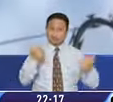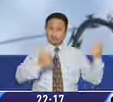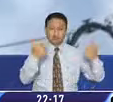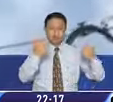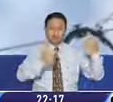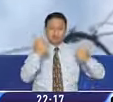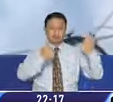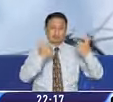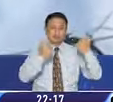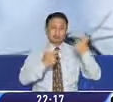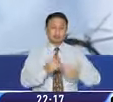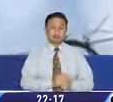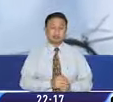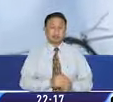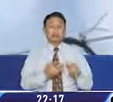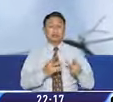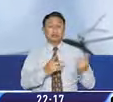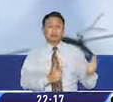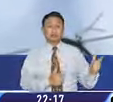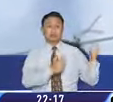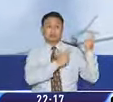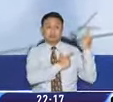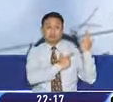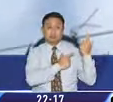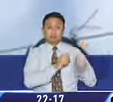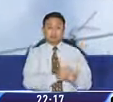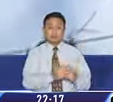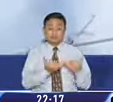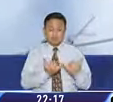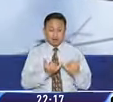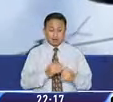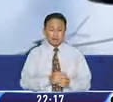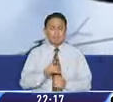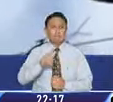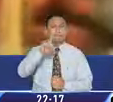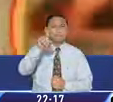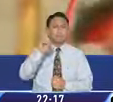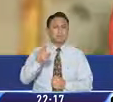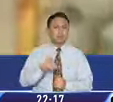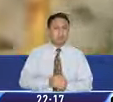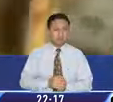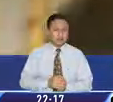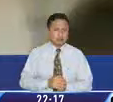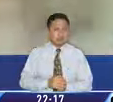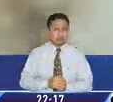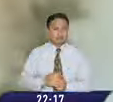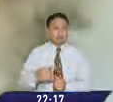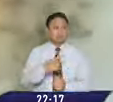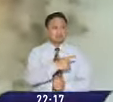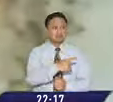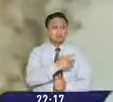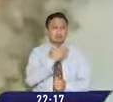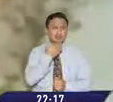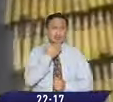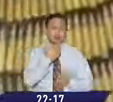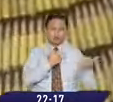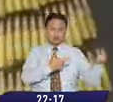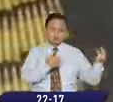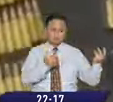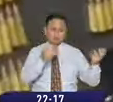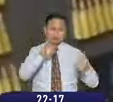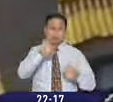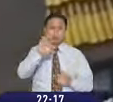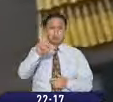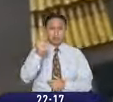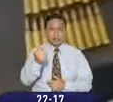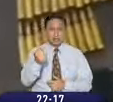Nacional, además de militares. Y se abre nuevamente la interrogante sobre el armamento y las municiones que obtienen los reos. Pues